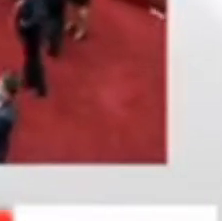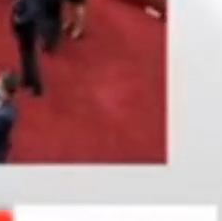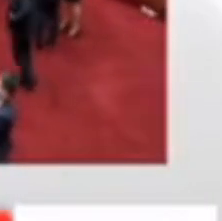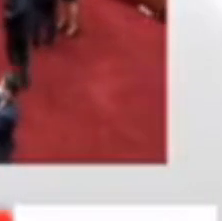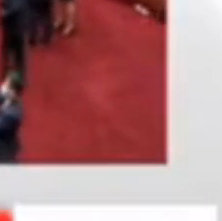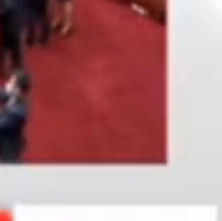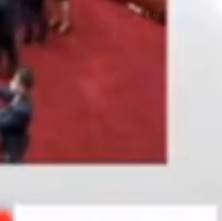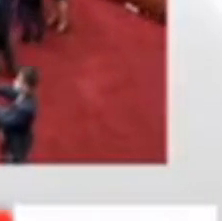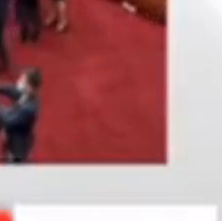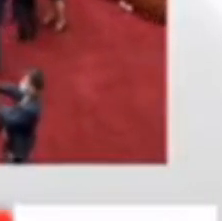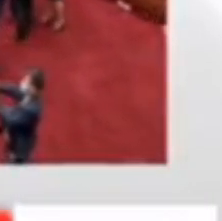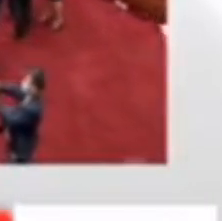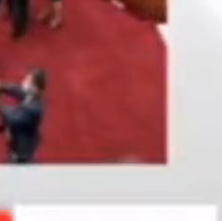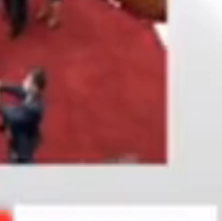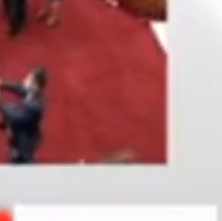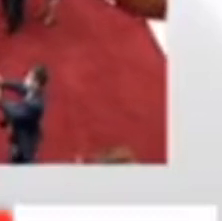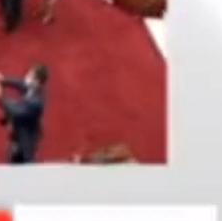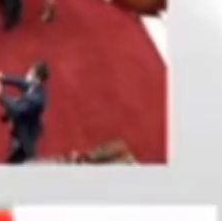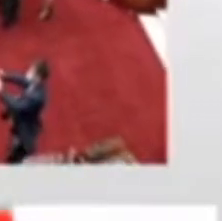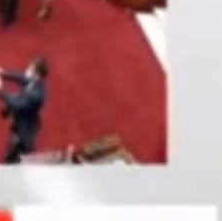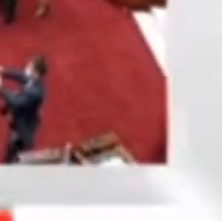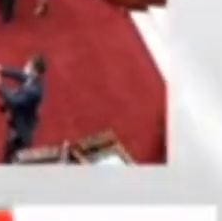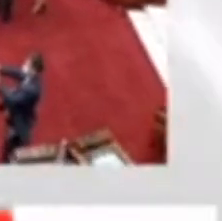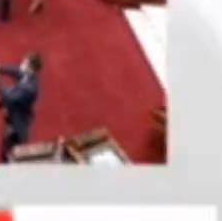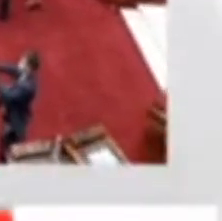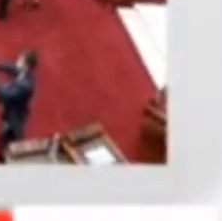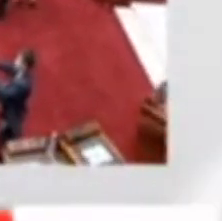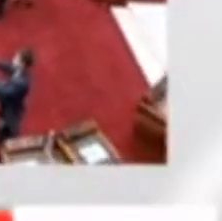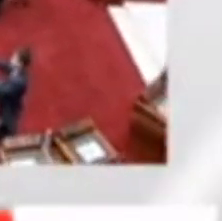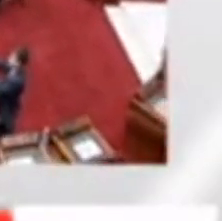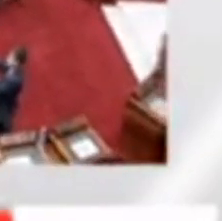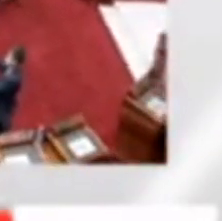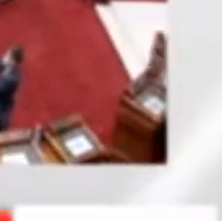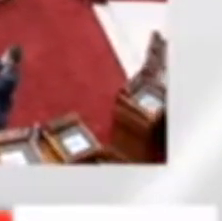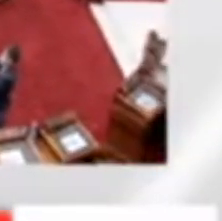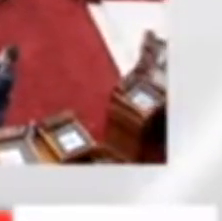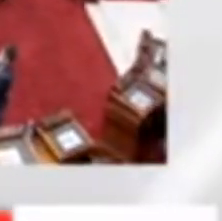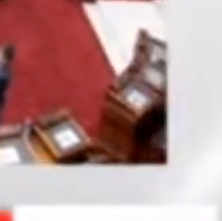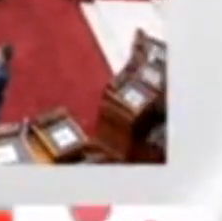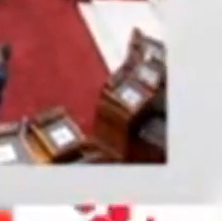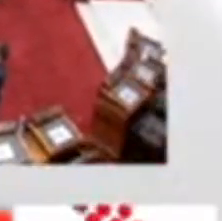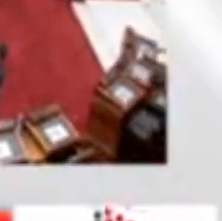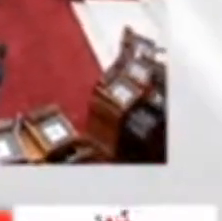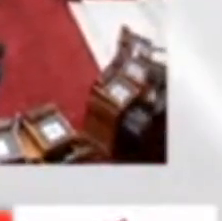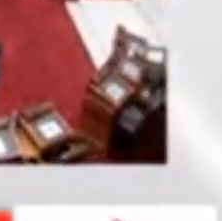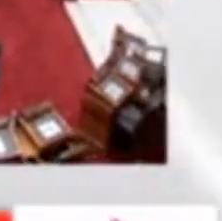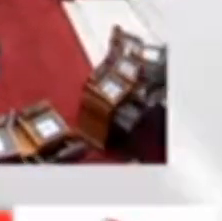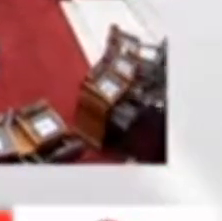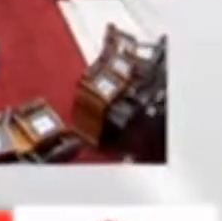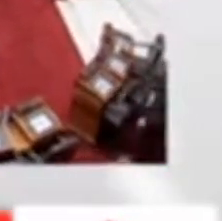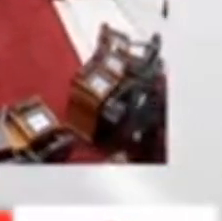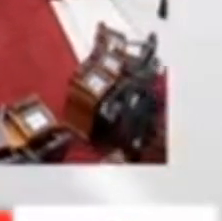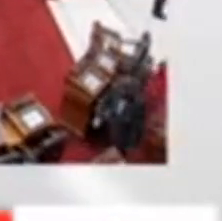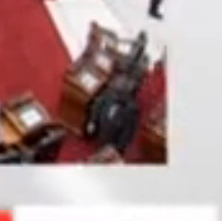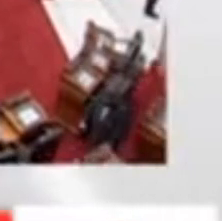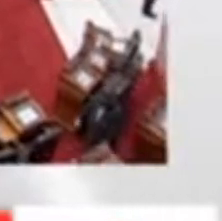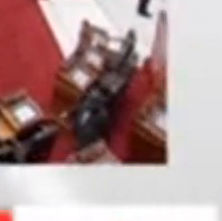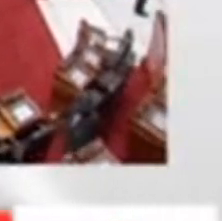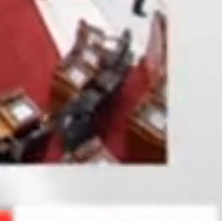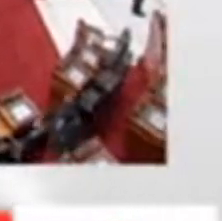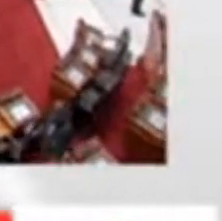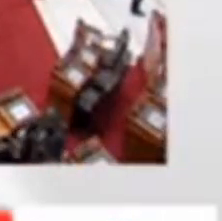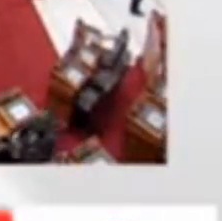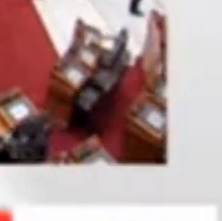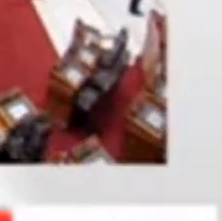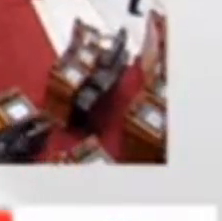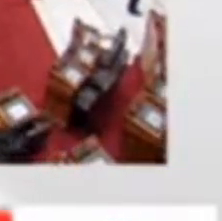María Antonieta Agüero, también el congresista Guido Bellido Ugarte, Waldemar Cerrón Rojas y también la congresista